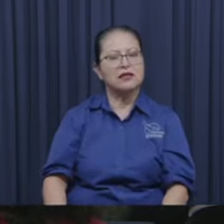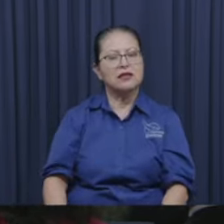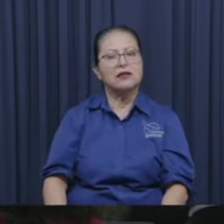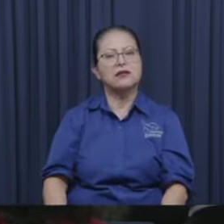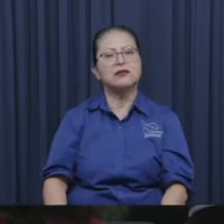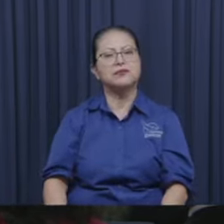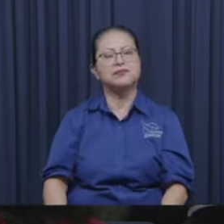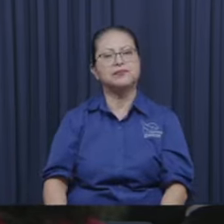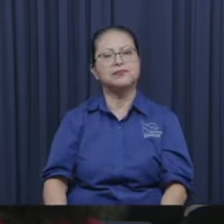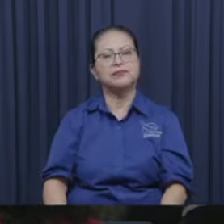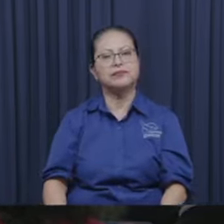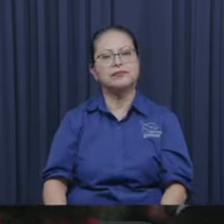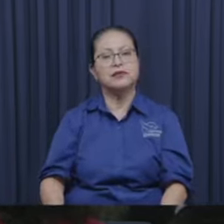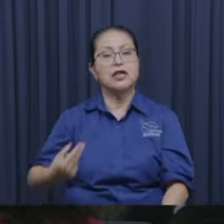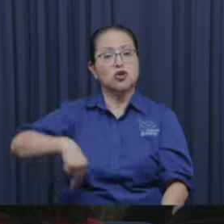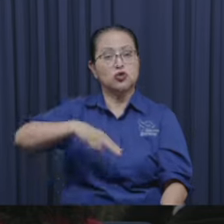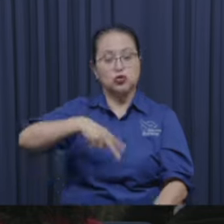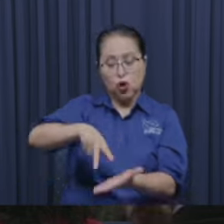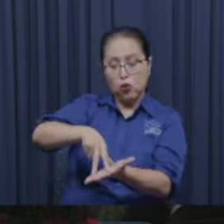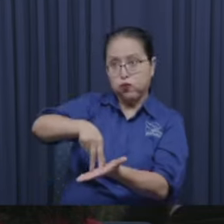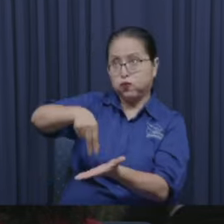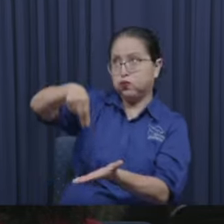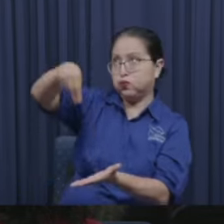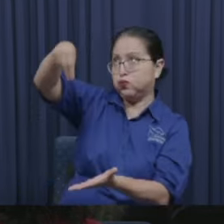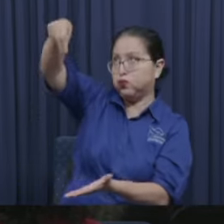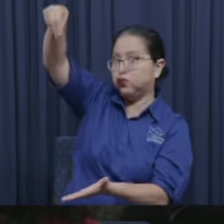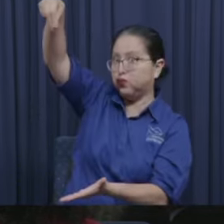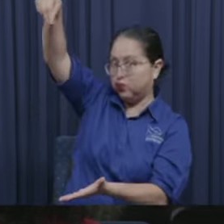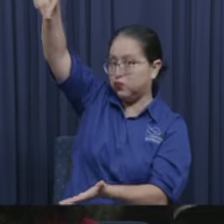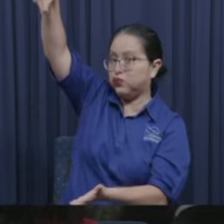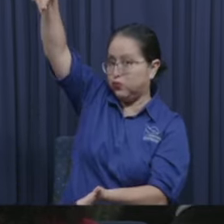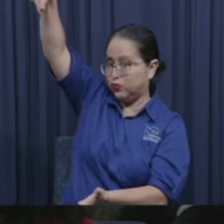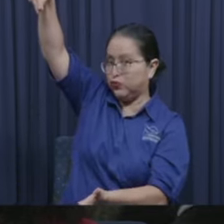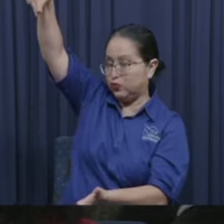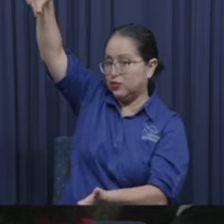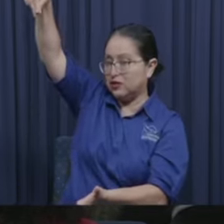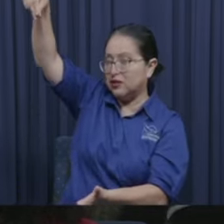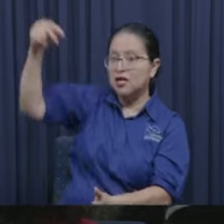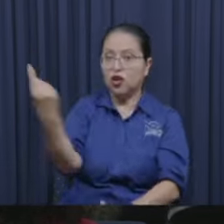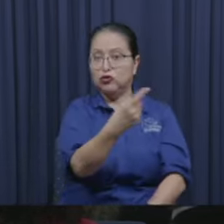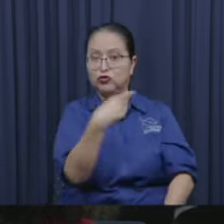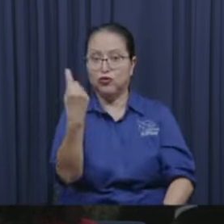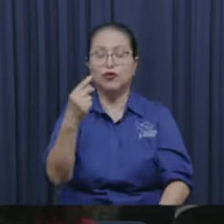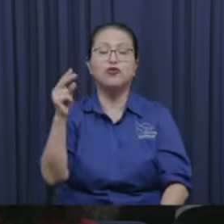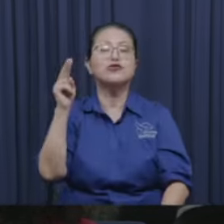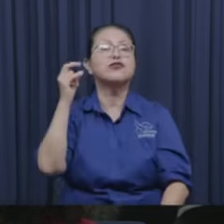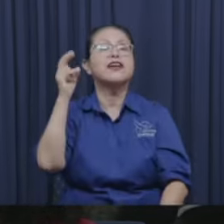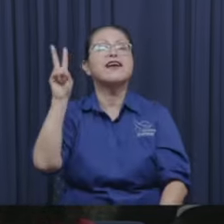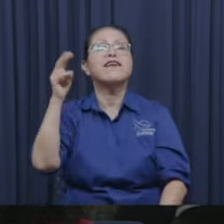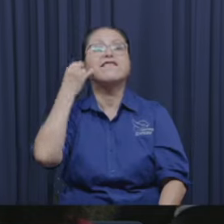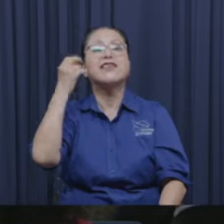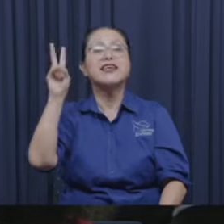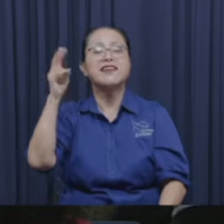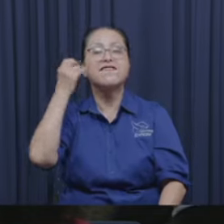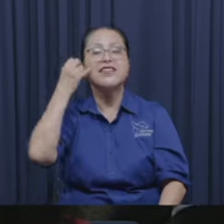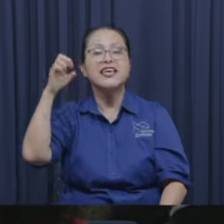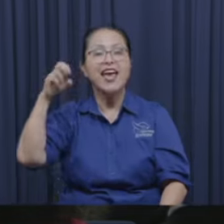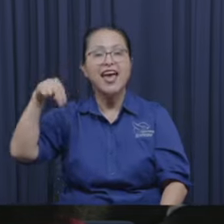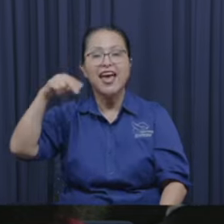entonces seremos arrebatados juntamente con ellos ya vio ya vio aquí hace una